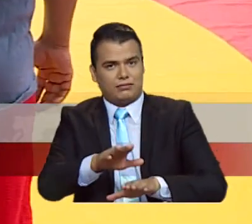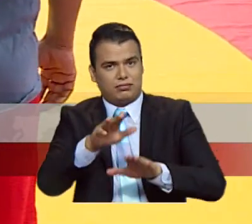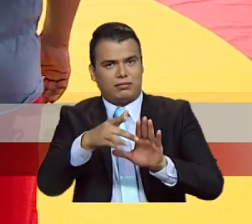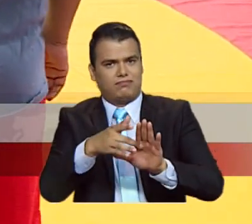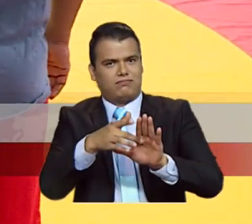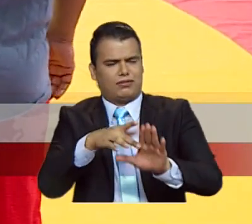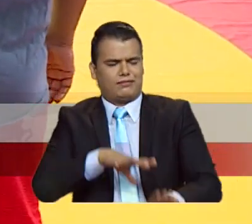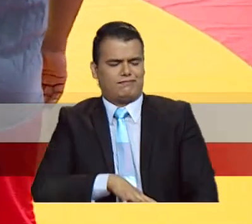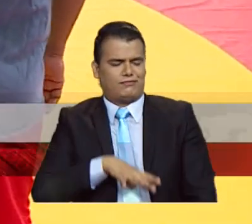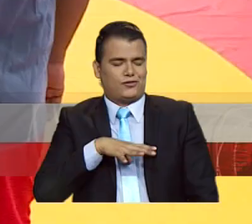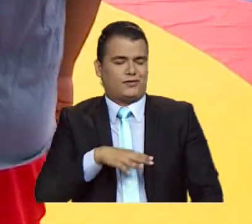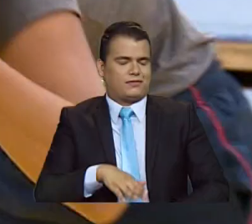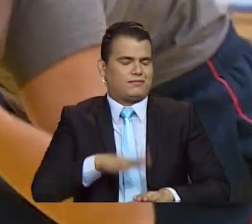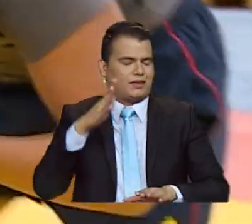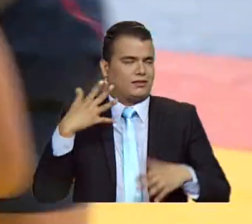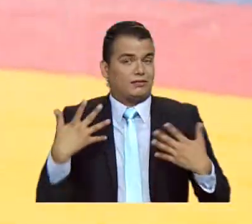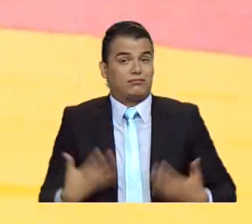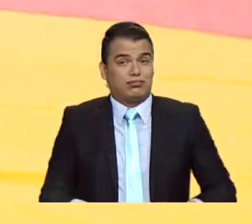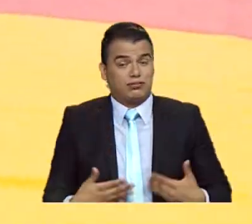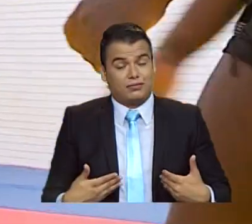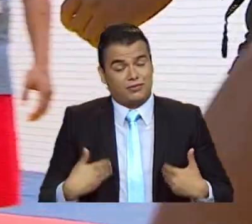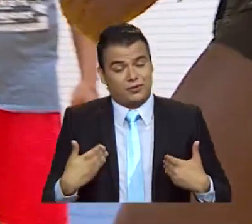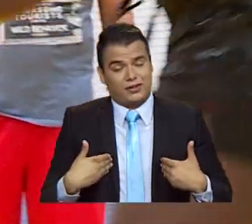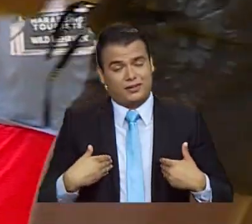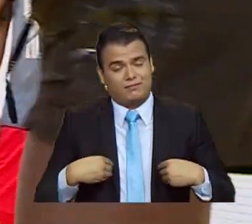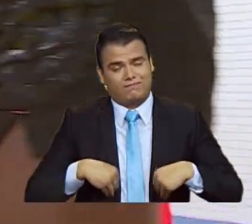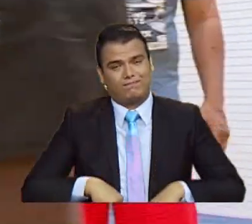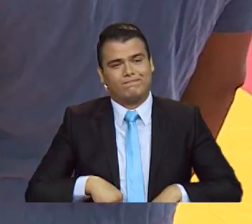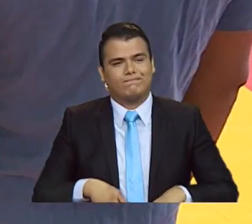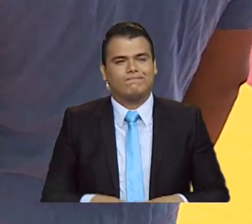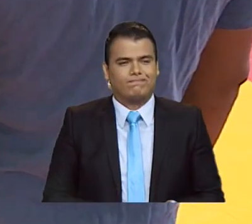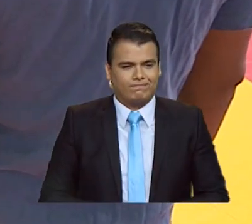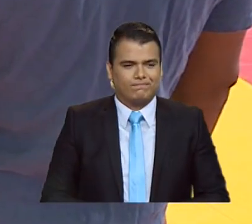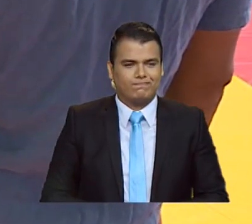su uniforme con los colores de Colombia.